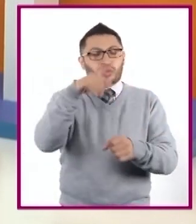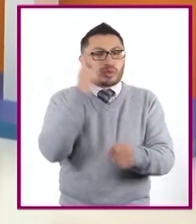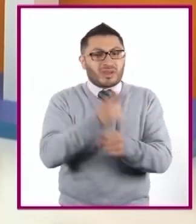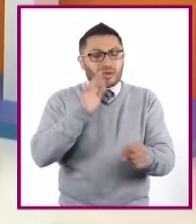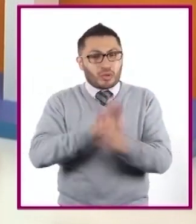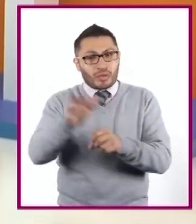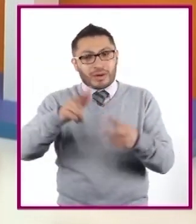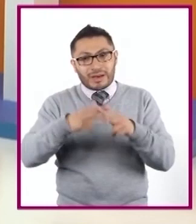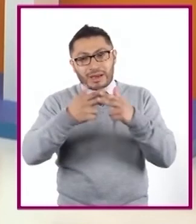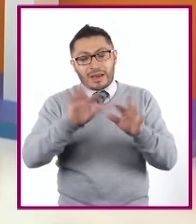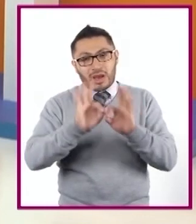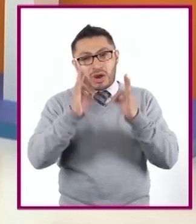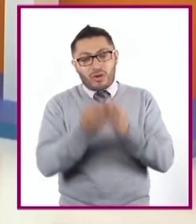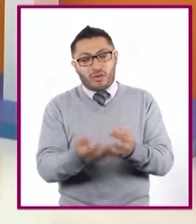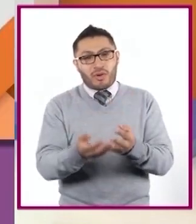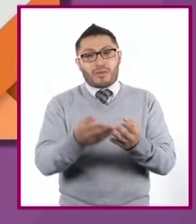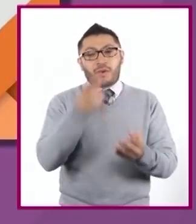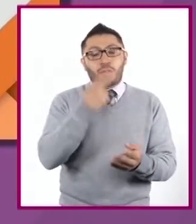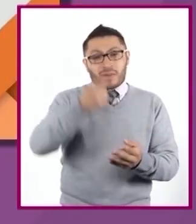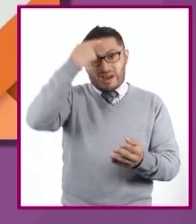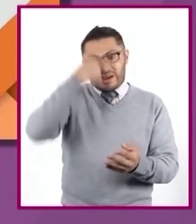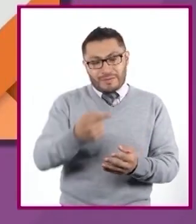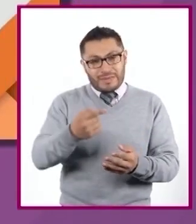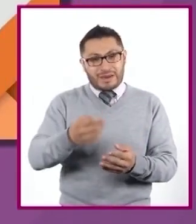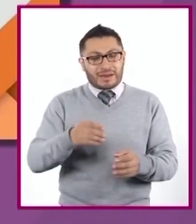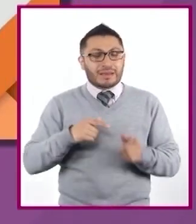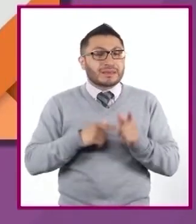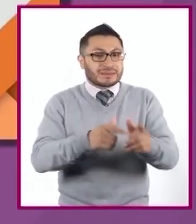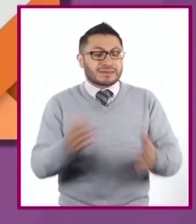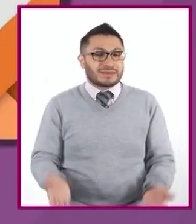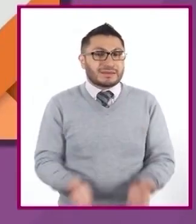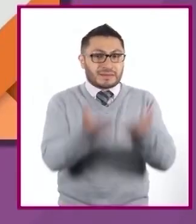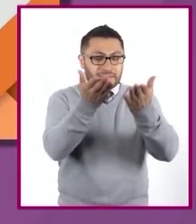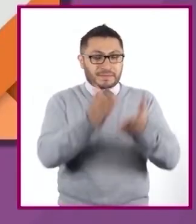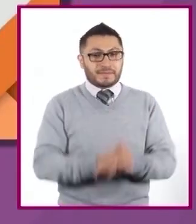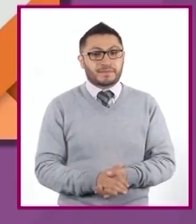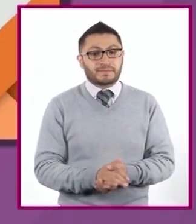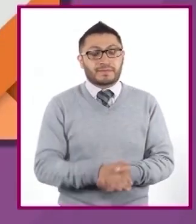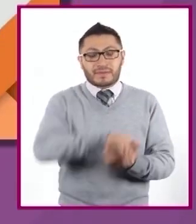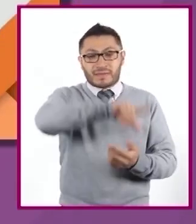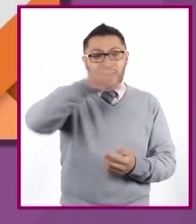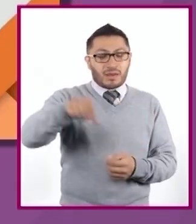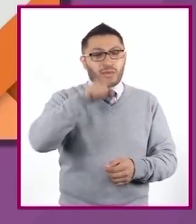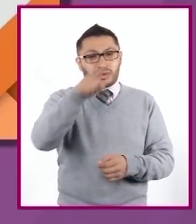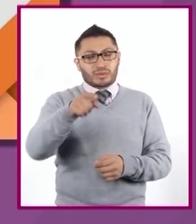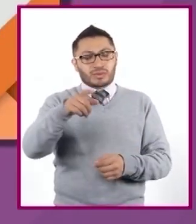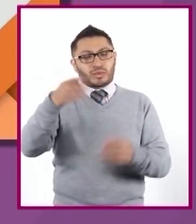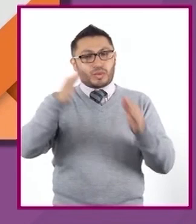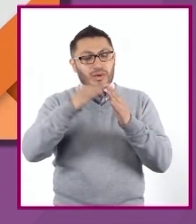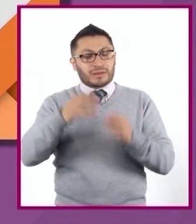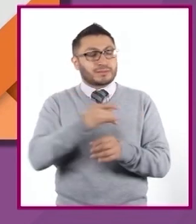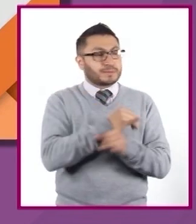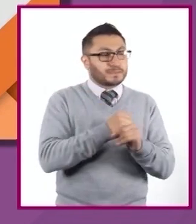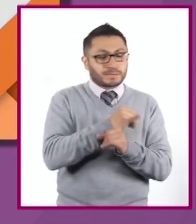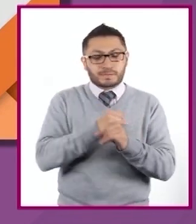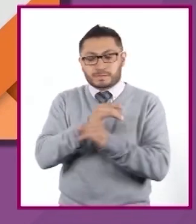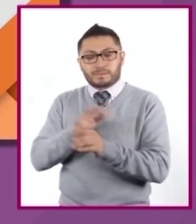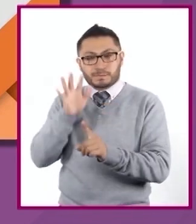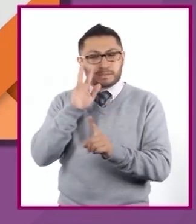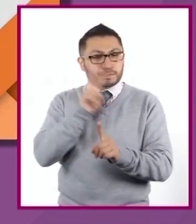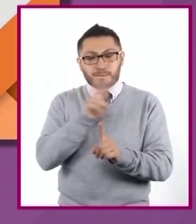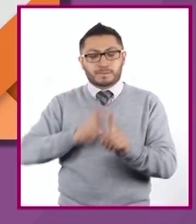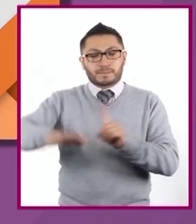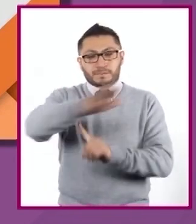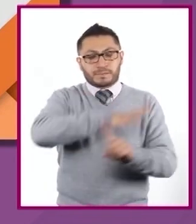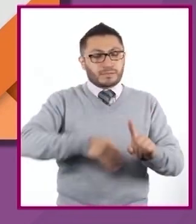innovaciones experimentadas durante el virreinato. Al término, exploren a su alrededor en su casa y detecten las herramientas introducidas